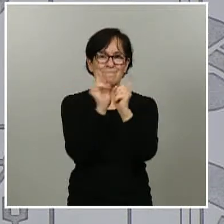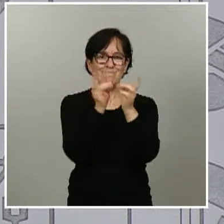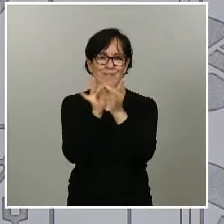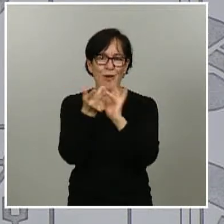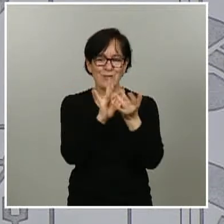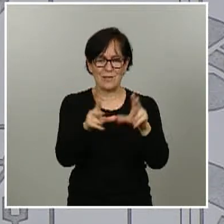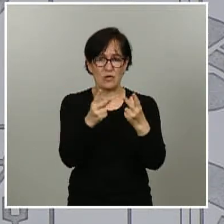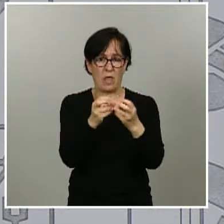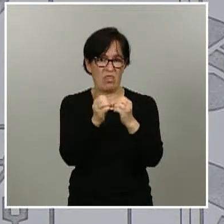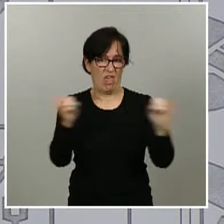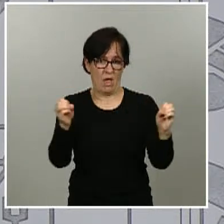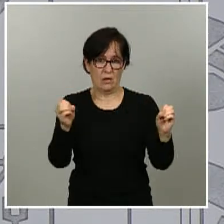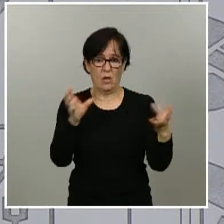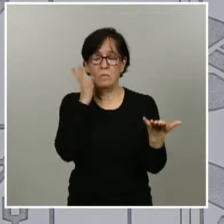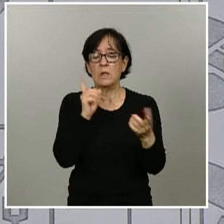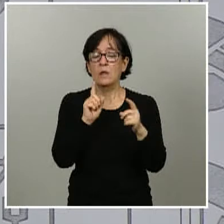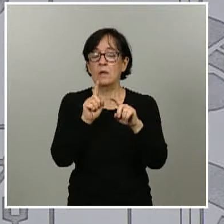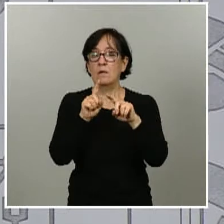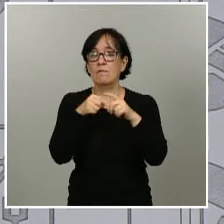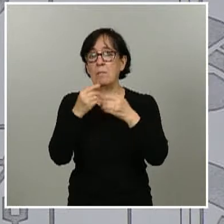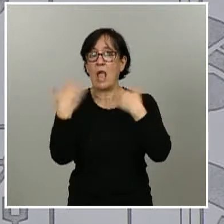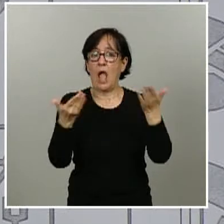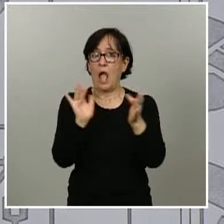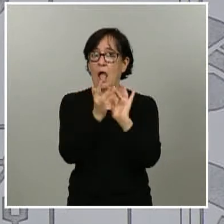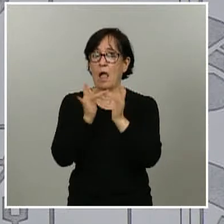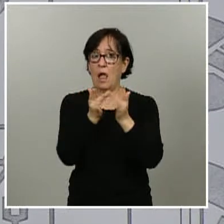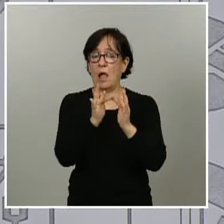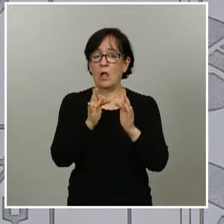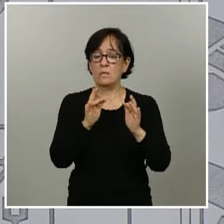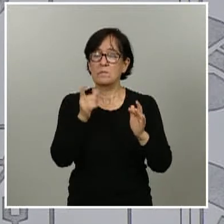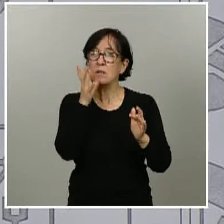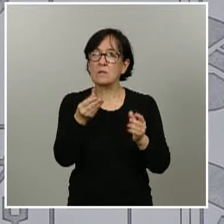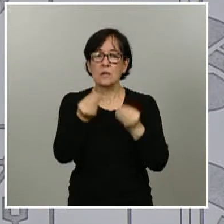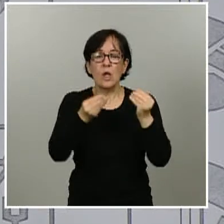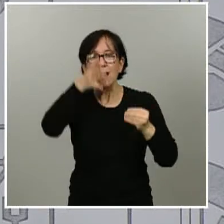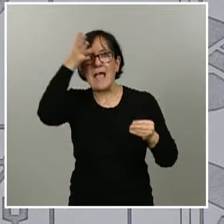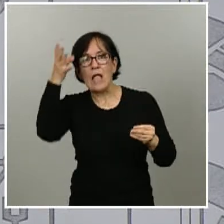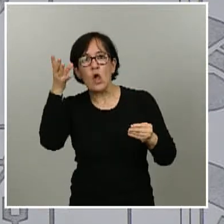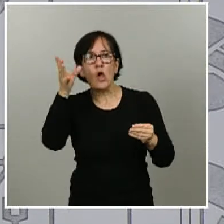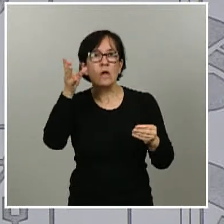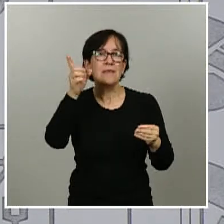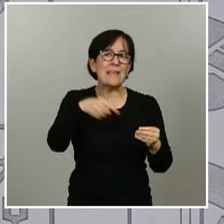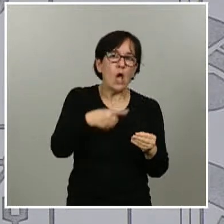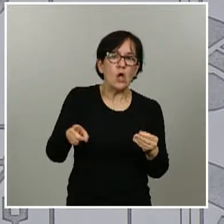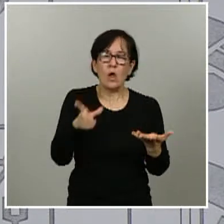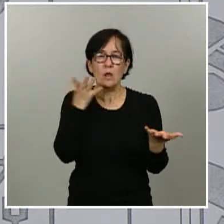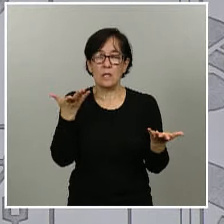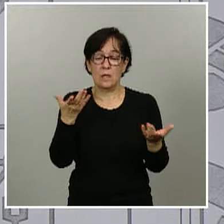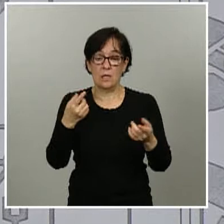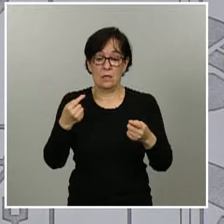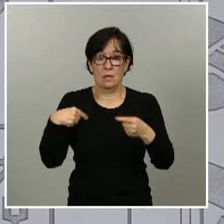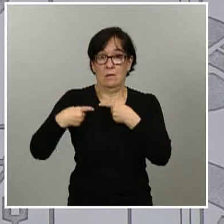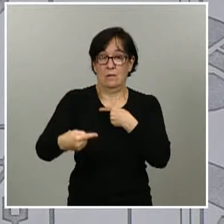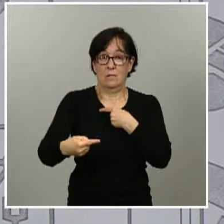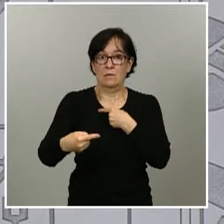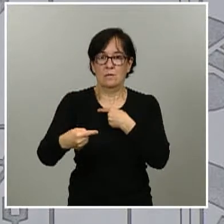cero, salvo a nivel intrafamiliar. Por lo tanto, hubiera hecho calor o frío, este efecto se hubiera notado muy por